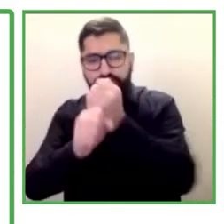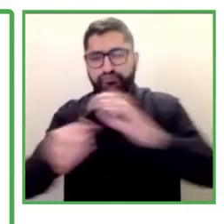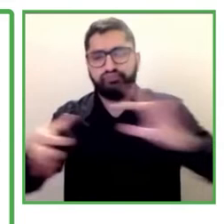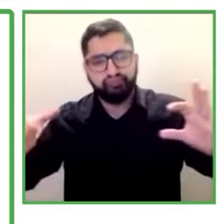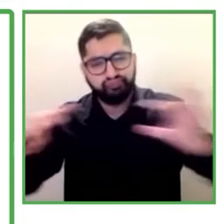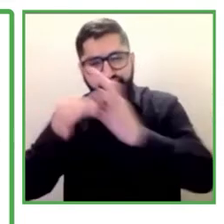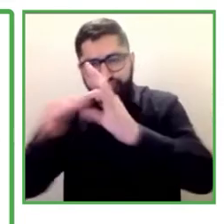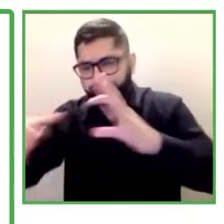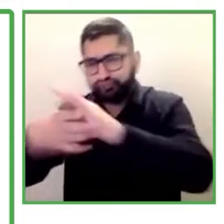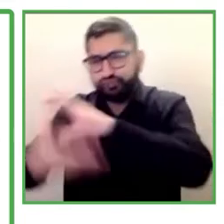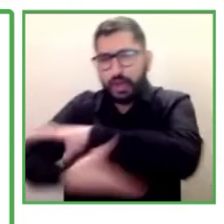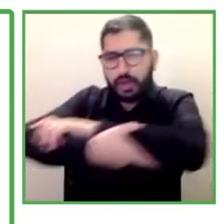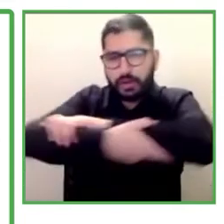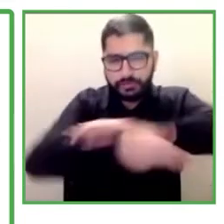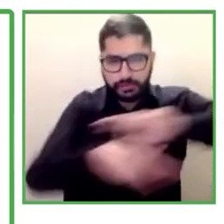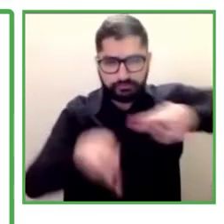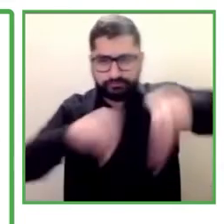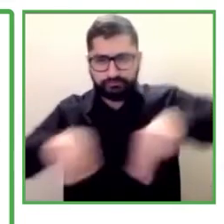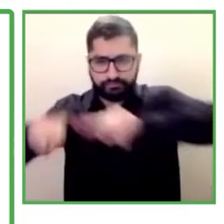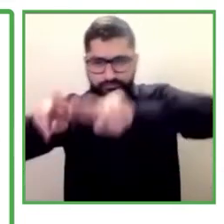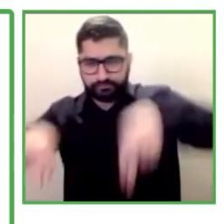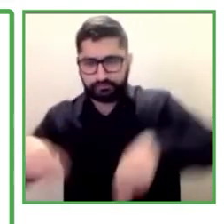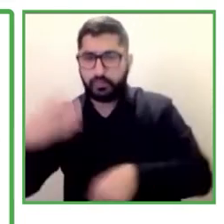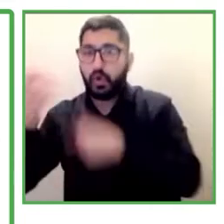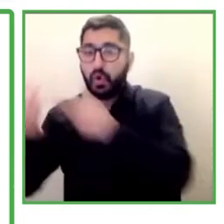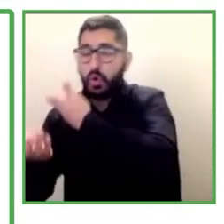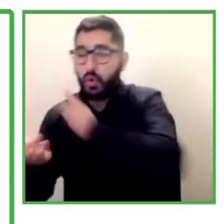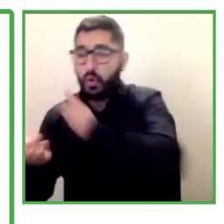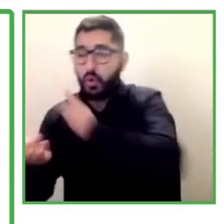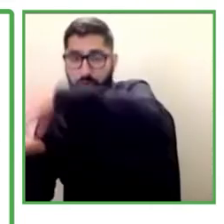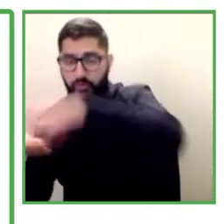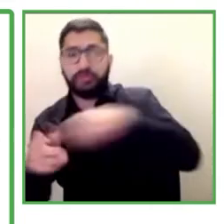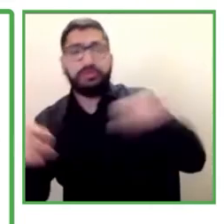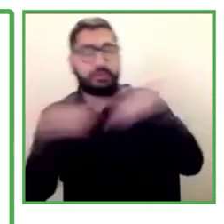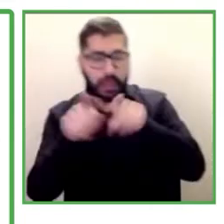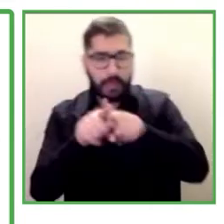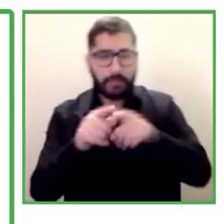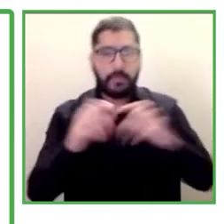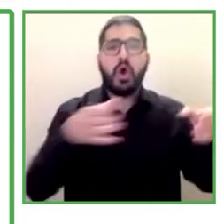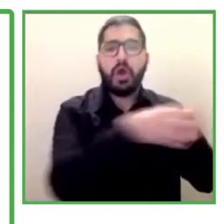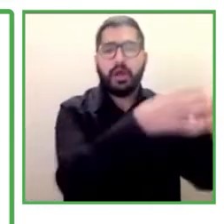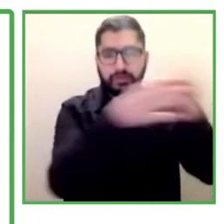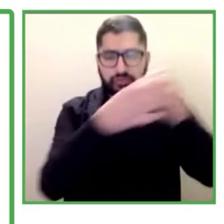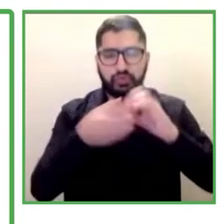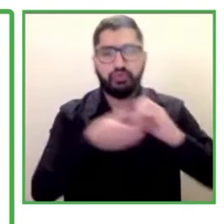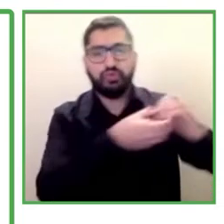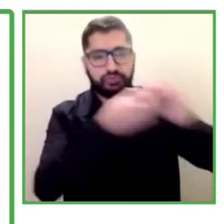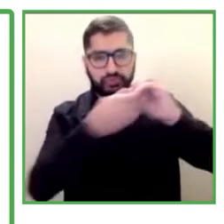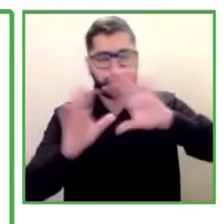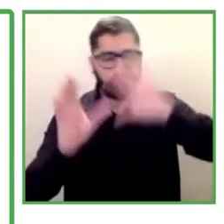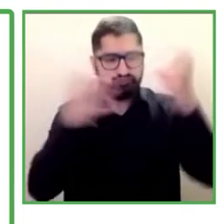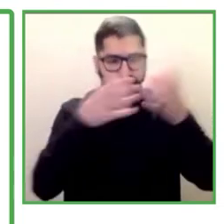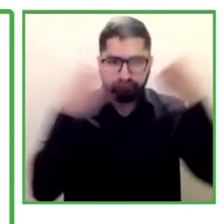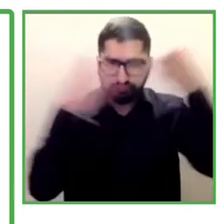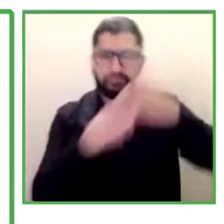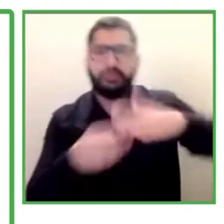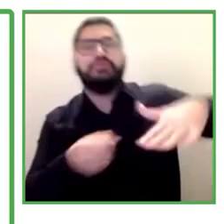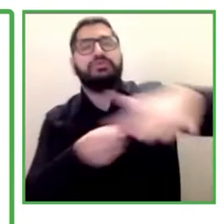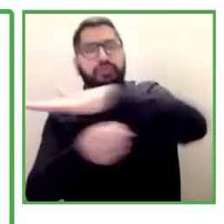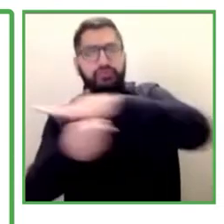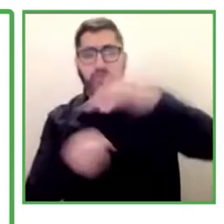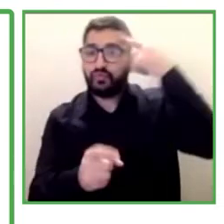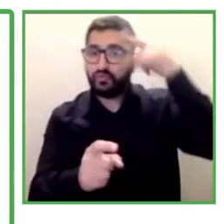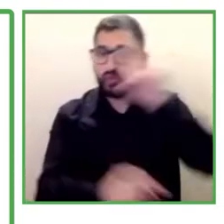Luego, generar un diagnóstico de la situación actual en Chile en relación a la inclusión laboral para